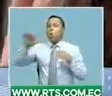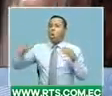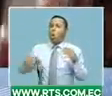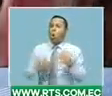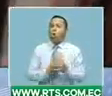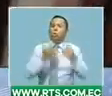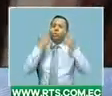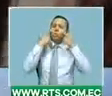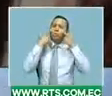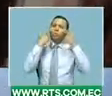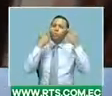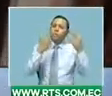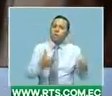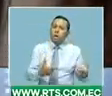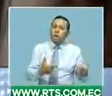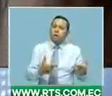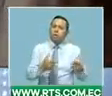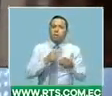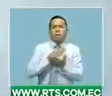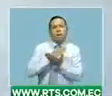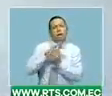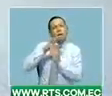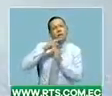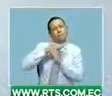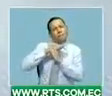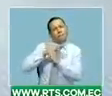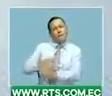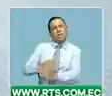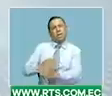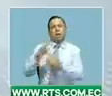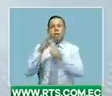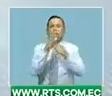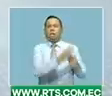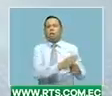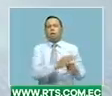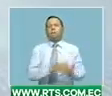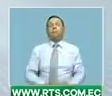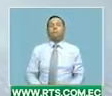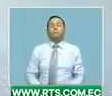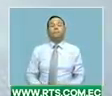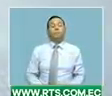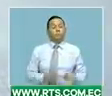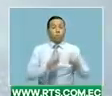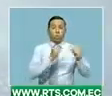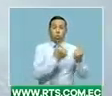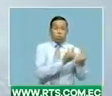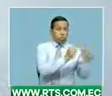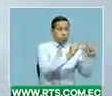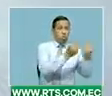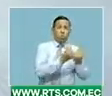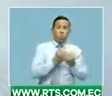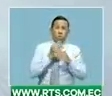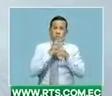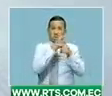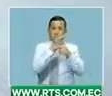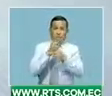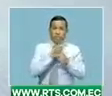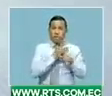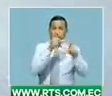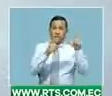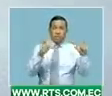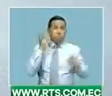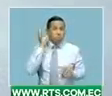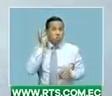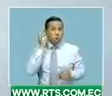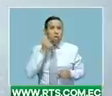cuestionar esos actos de violencia. Según las estadísticas de organizaciones femeninas, en nuestro país en lo que va del año se han registrado